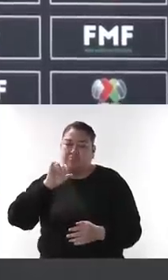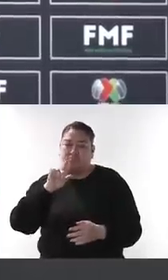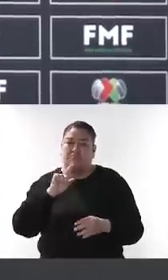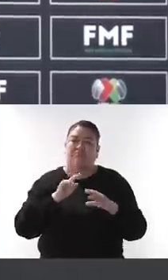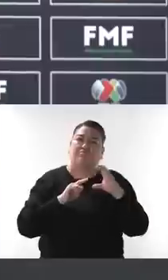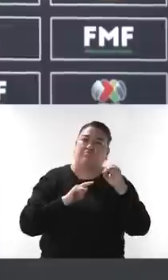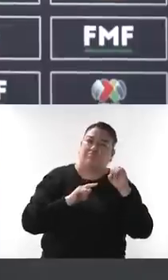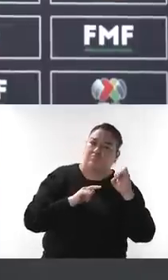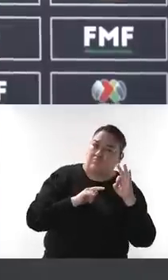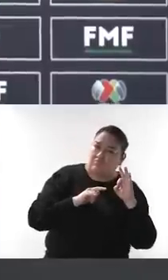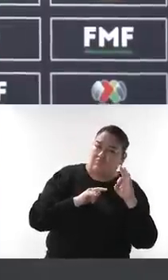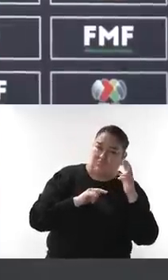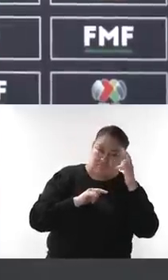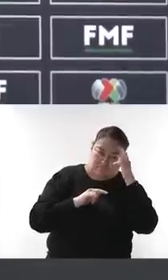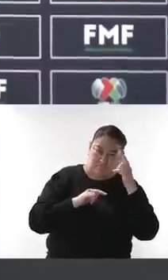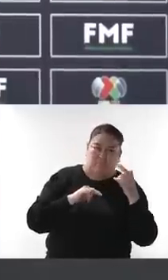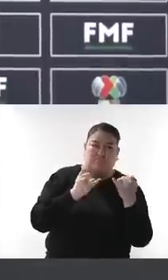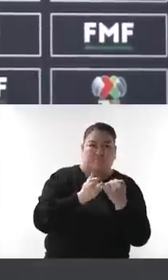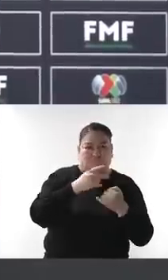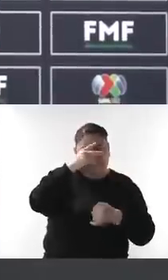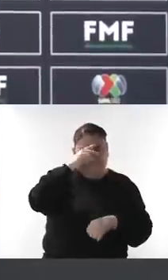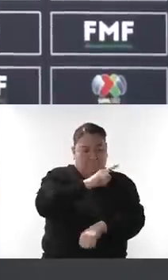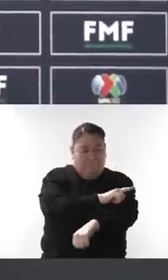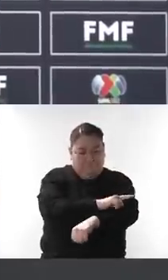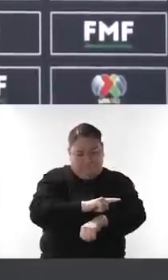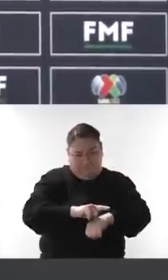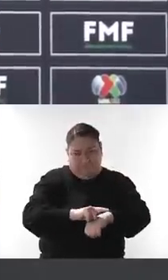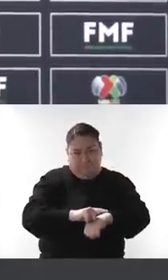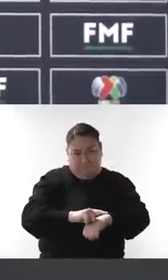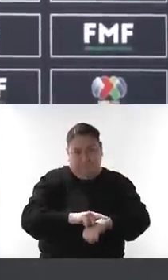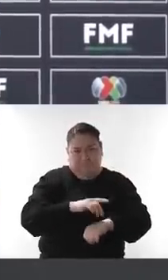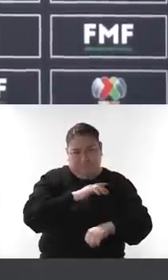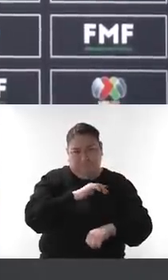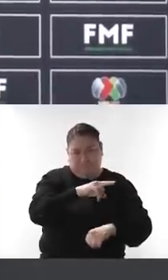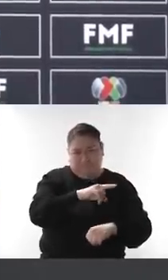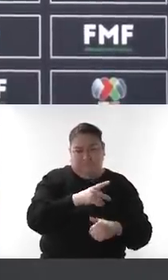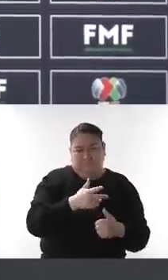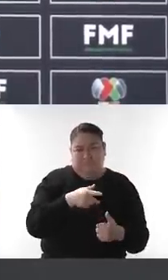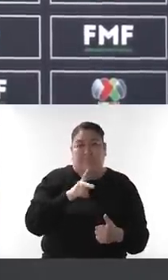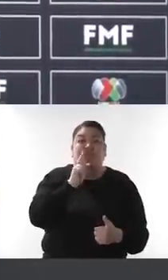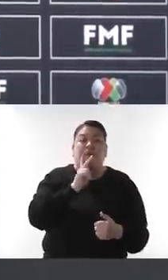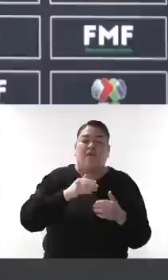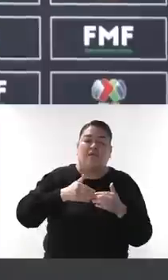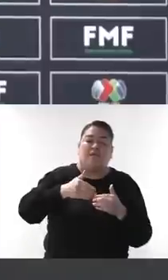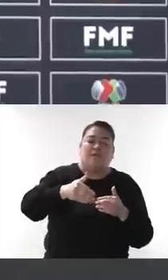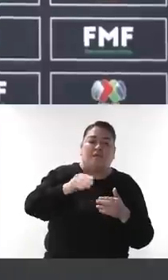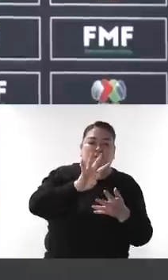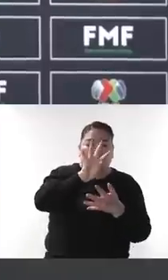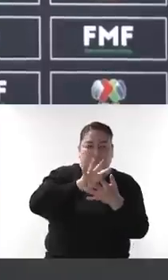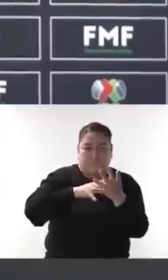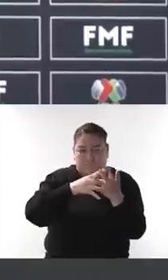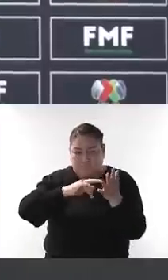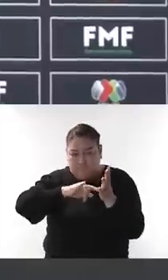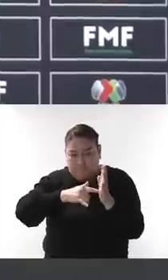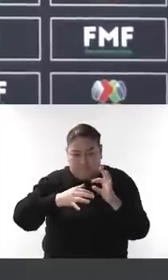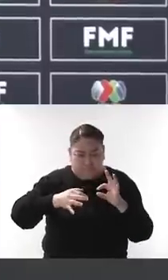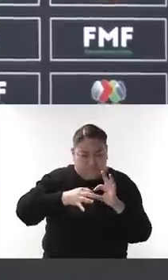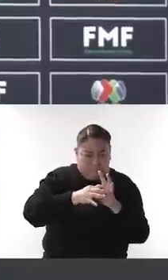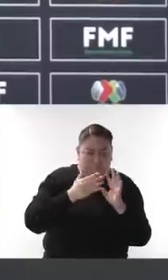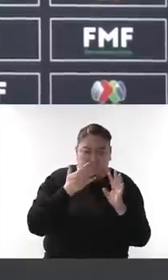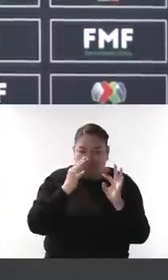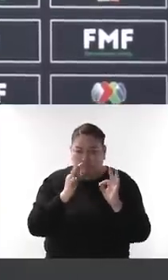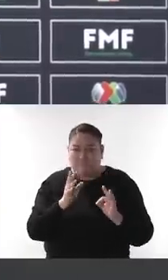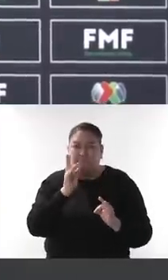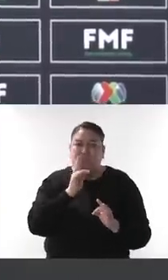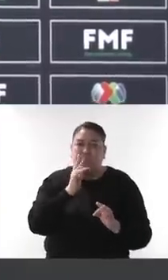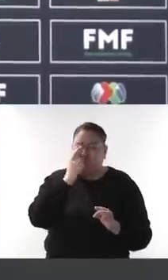de las propias ligas, segundo. No se ve, si no estuvo en este acuerdo presentado